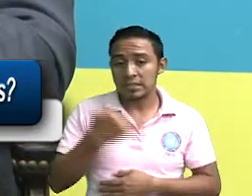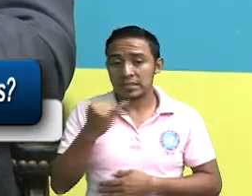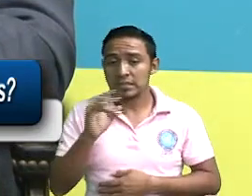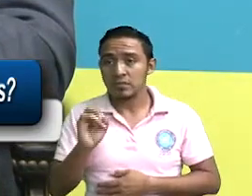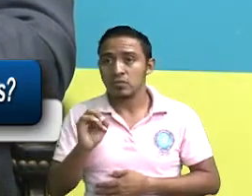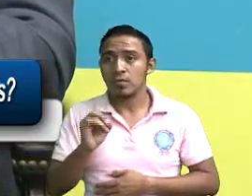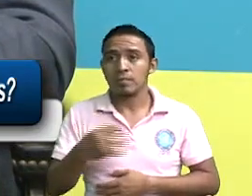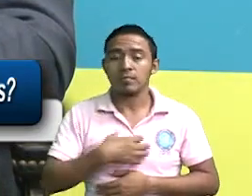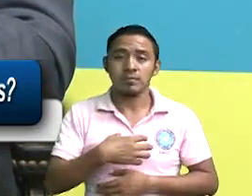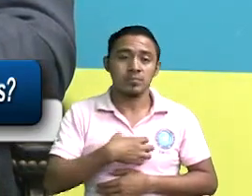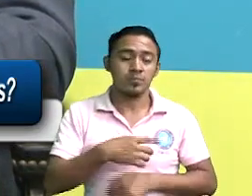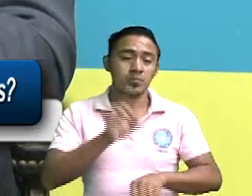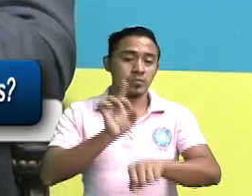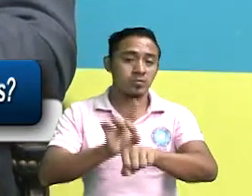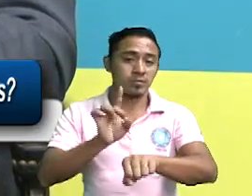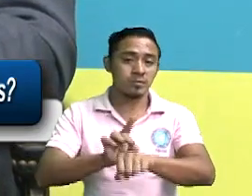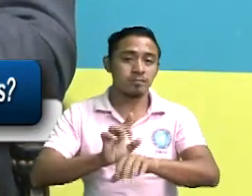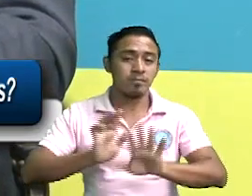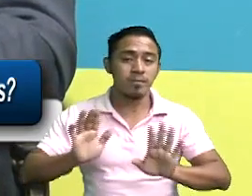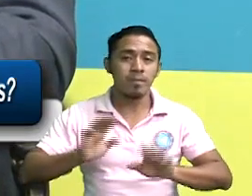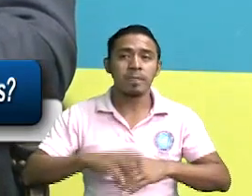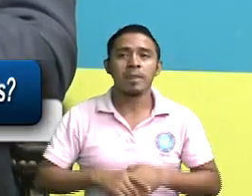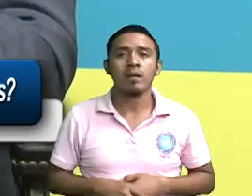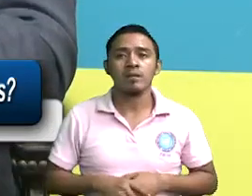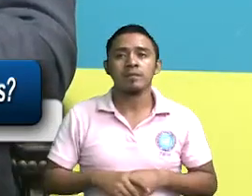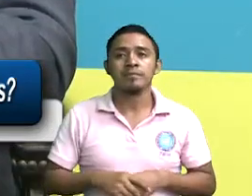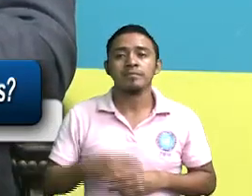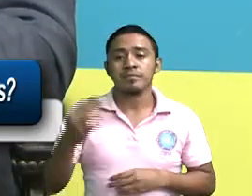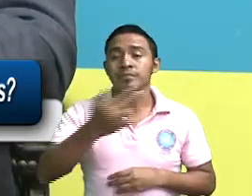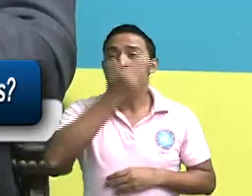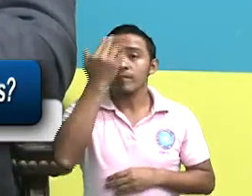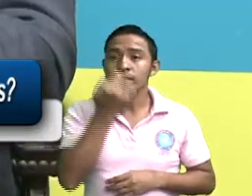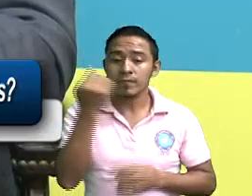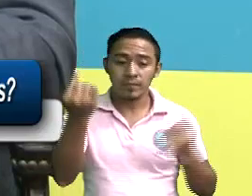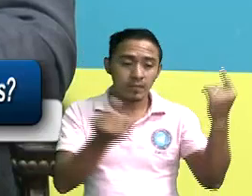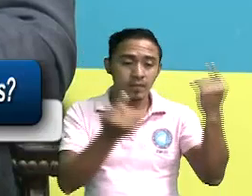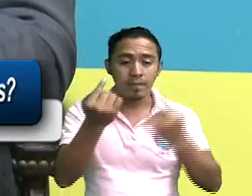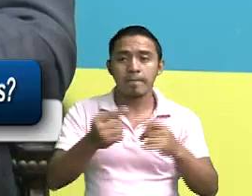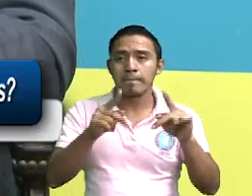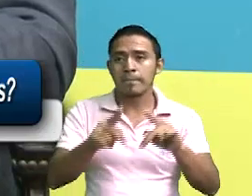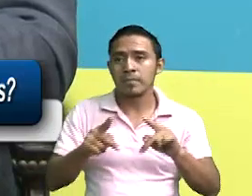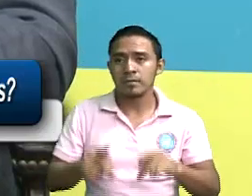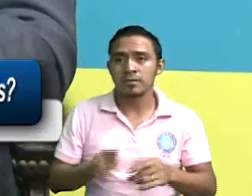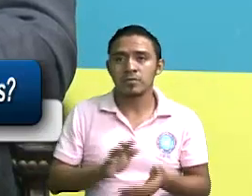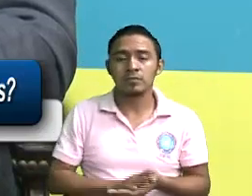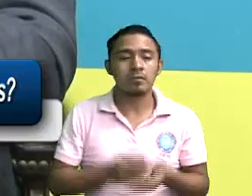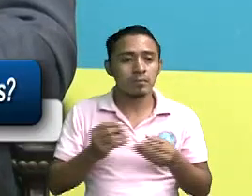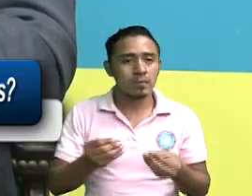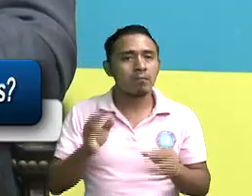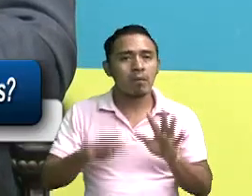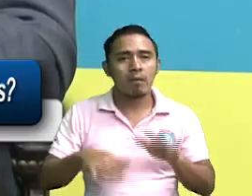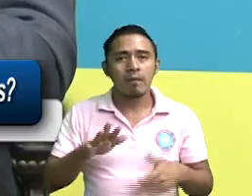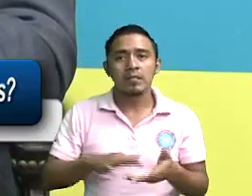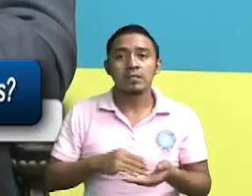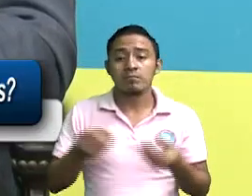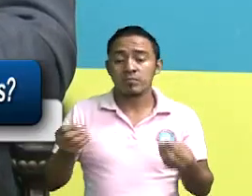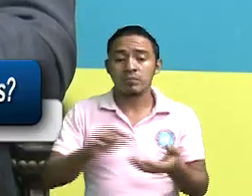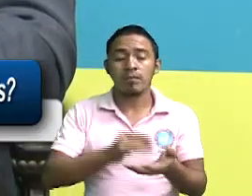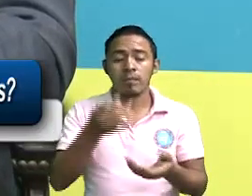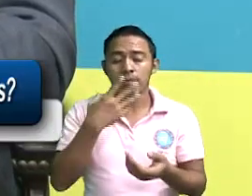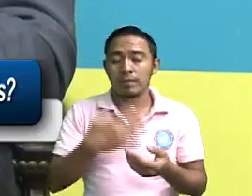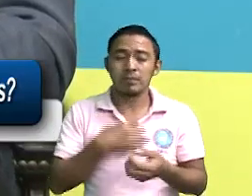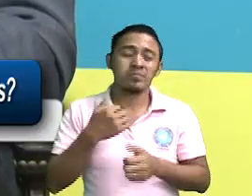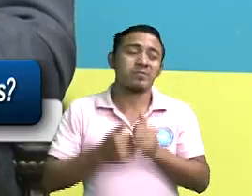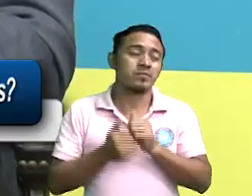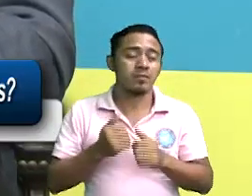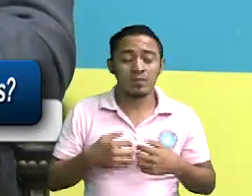vitamina es el médico. En la consulta, muchos pacientes llegan intoxicados por vitamina. Esto